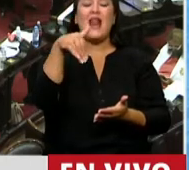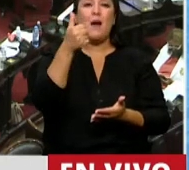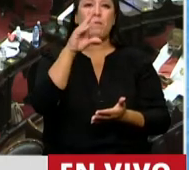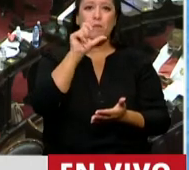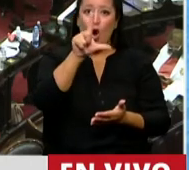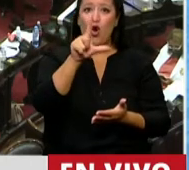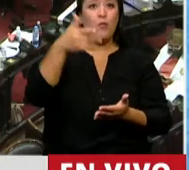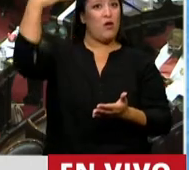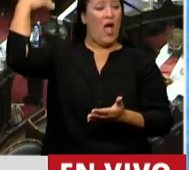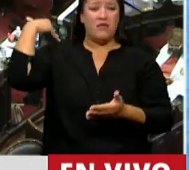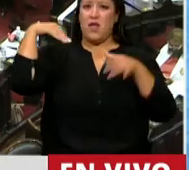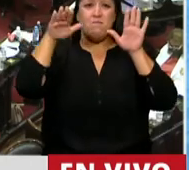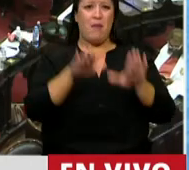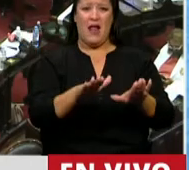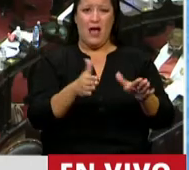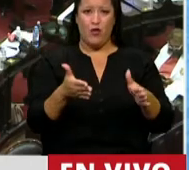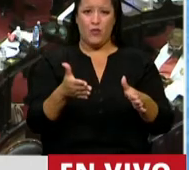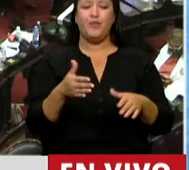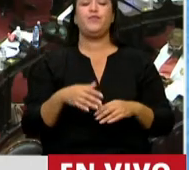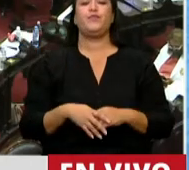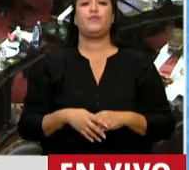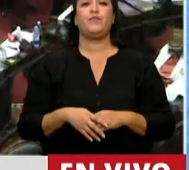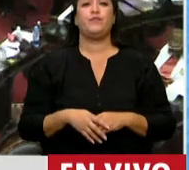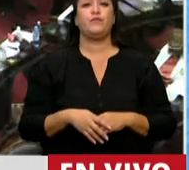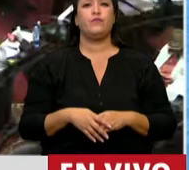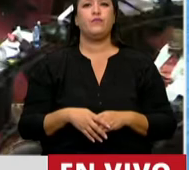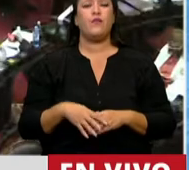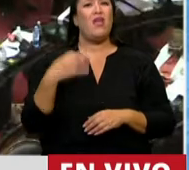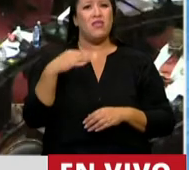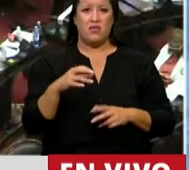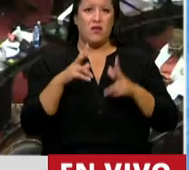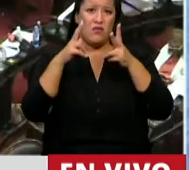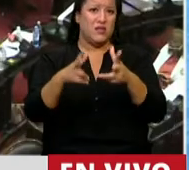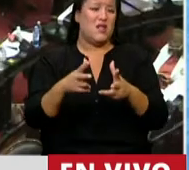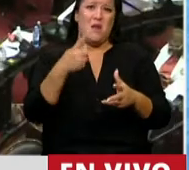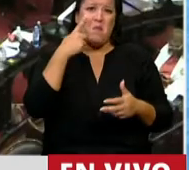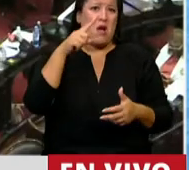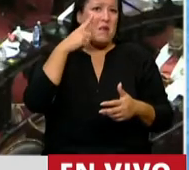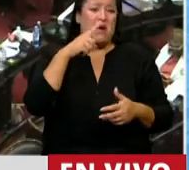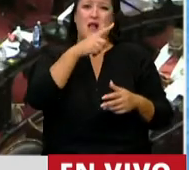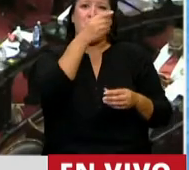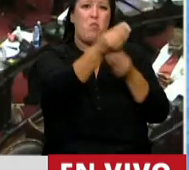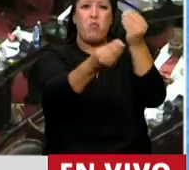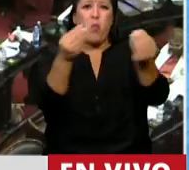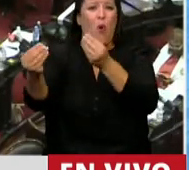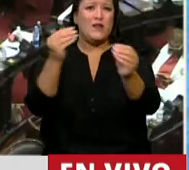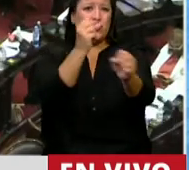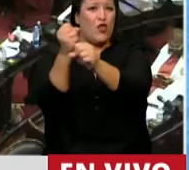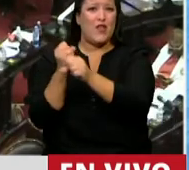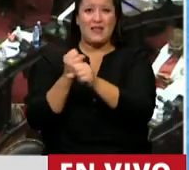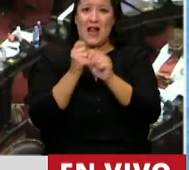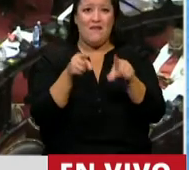paradas. No tengo que mencionar la cantidad de miles de puestos de trabajo que